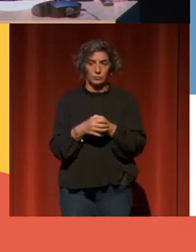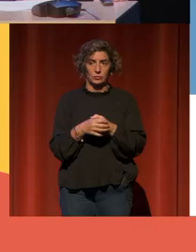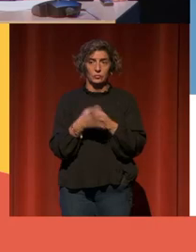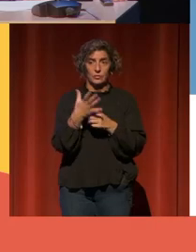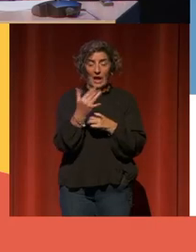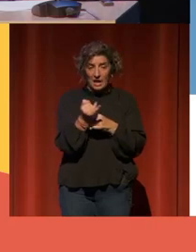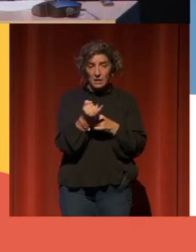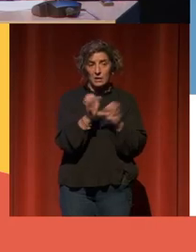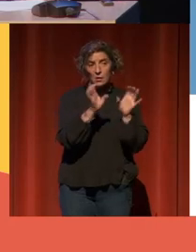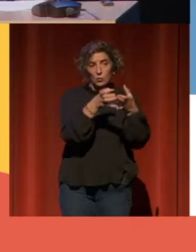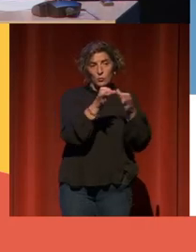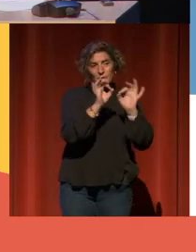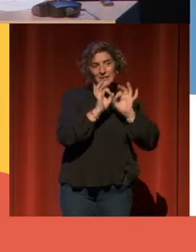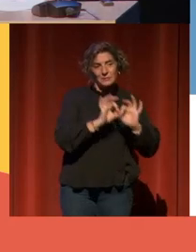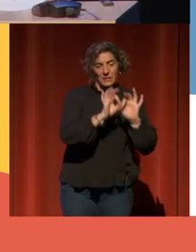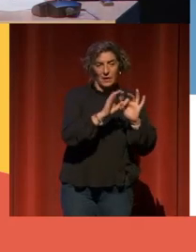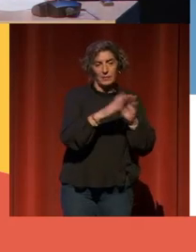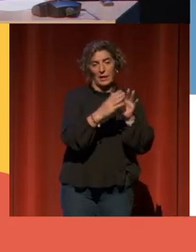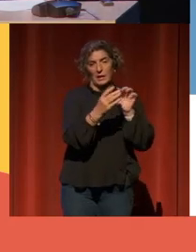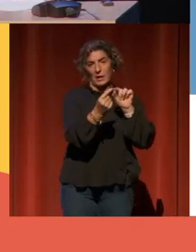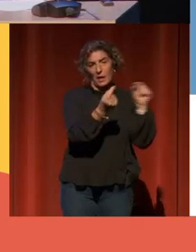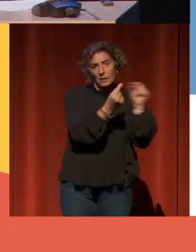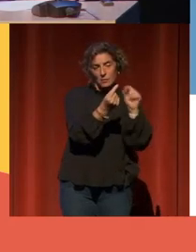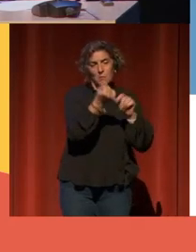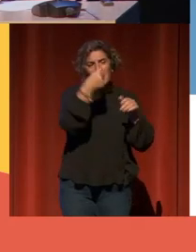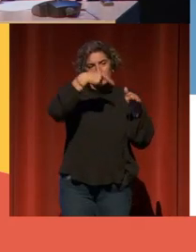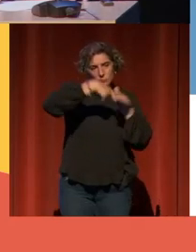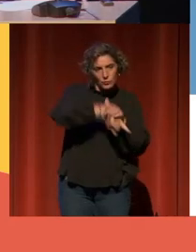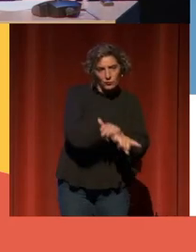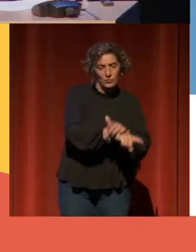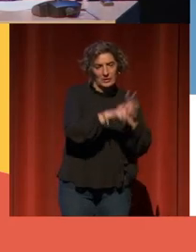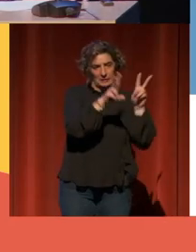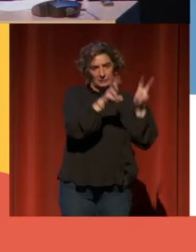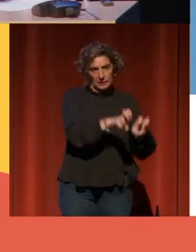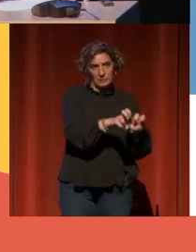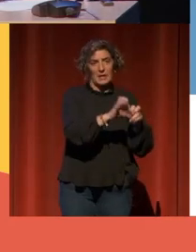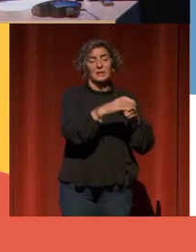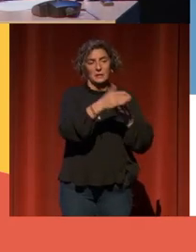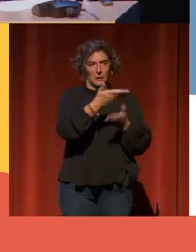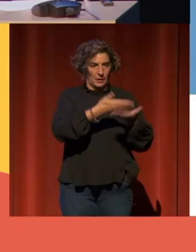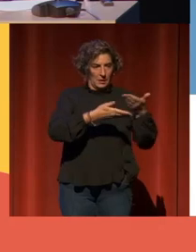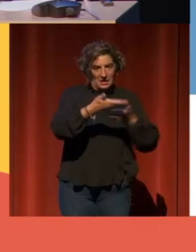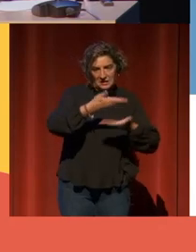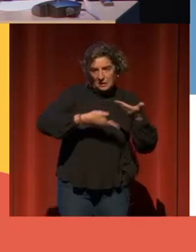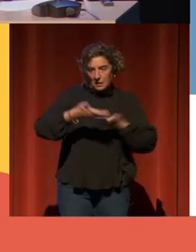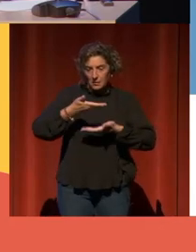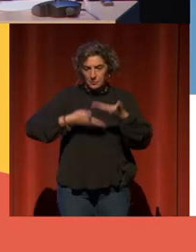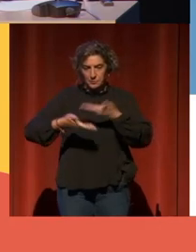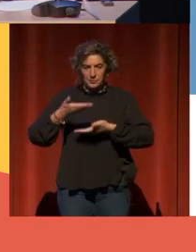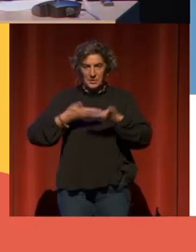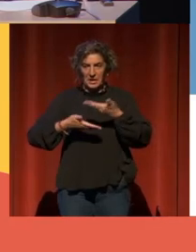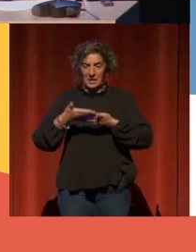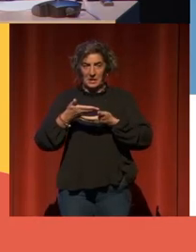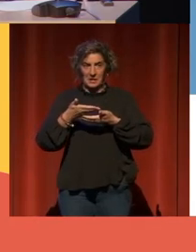concretos para discusiones profundizar en temas e intercambiar